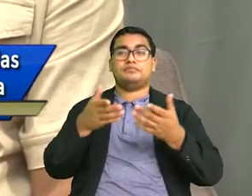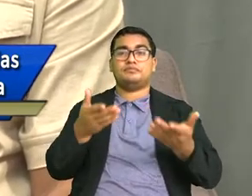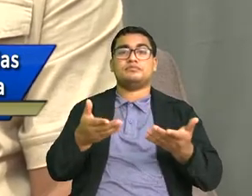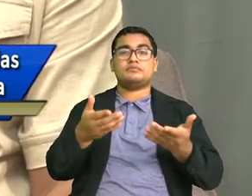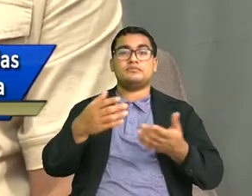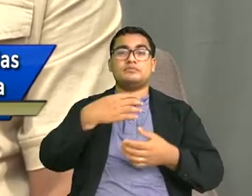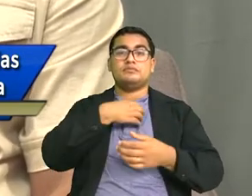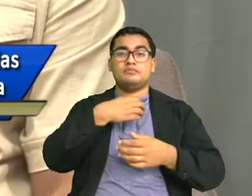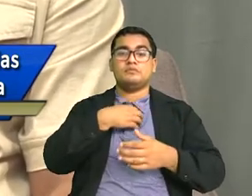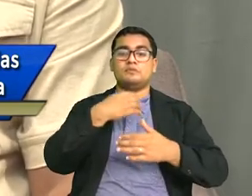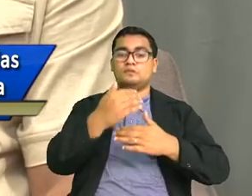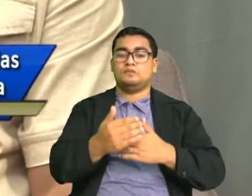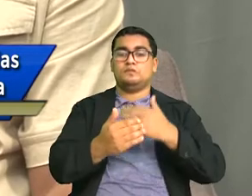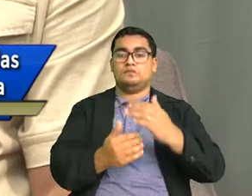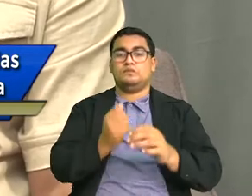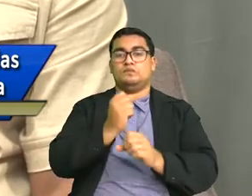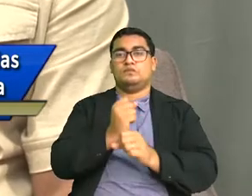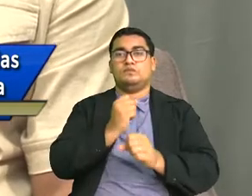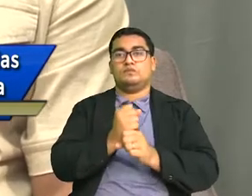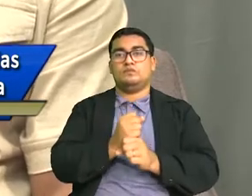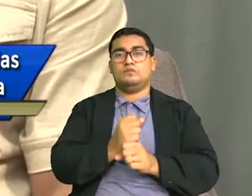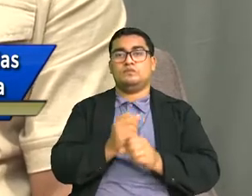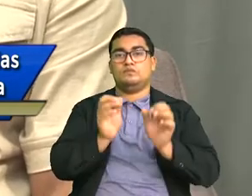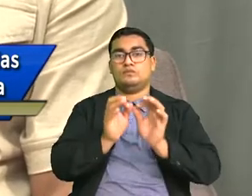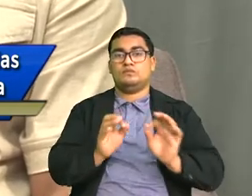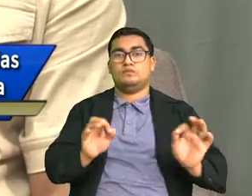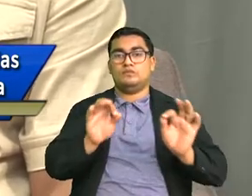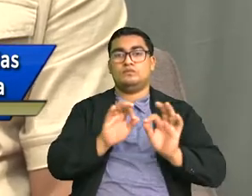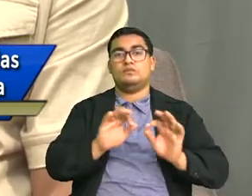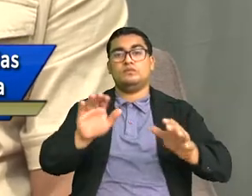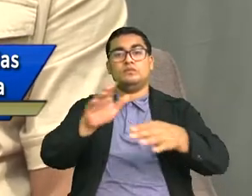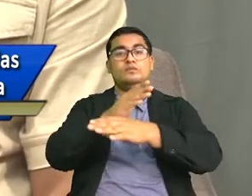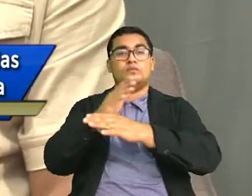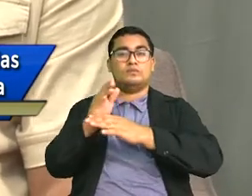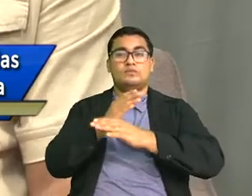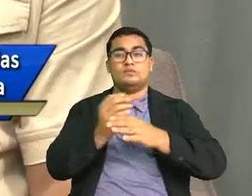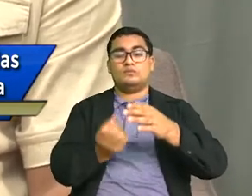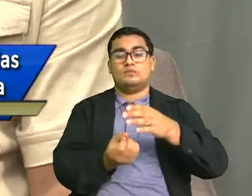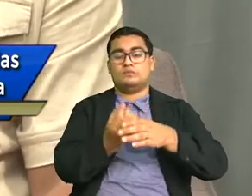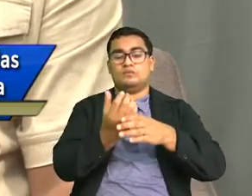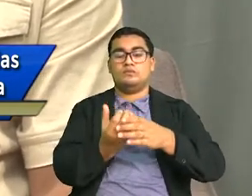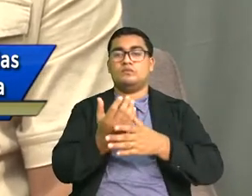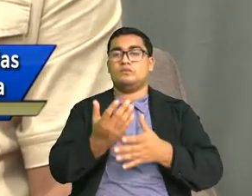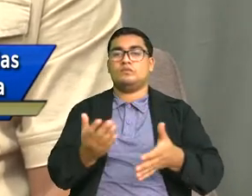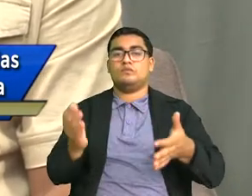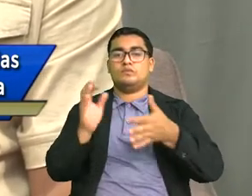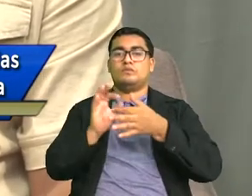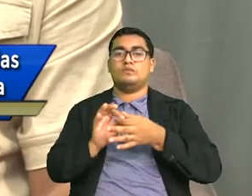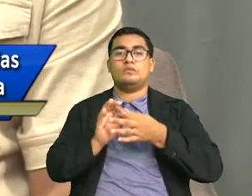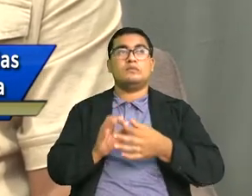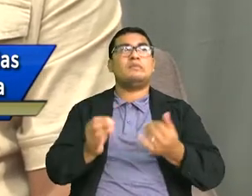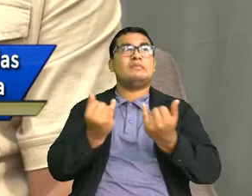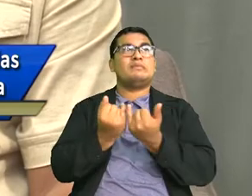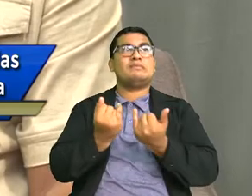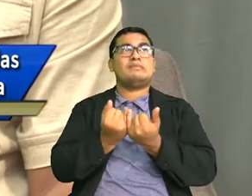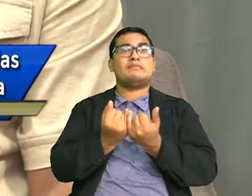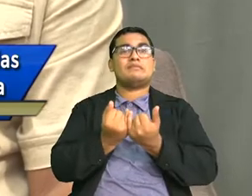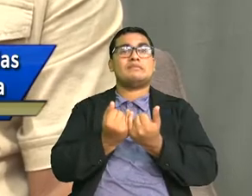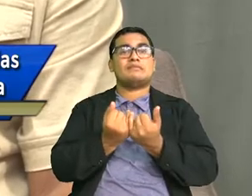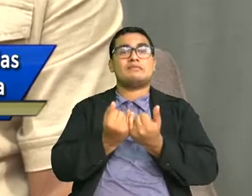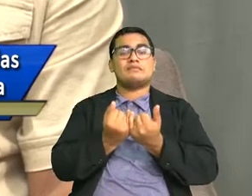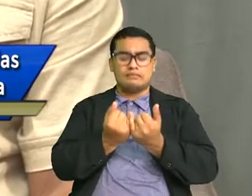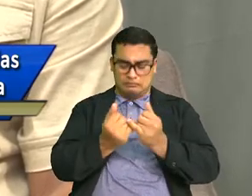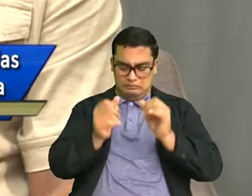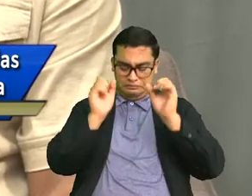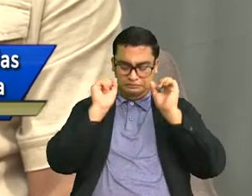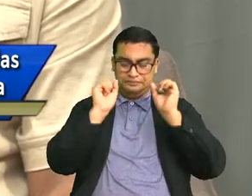nosotros venimos conjugando las potencialidades de los cultivos con las potencialidades también de este la zona donde